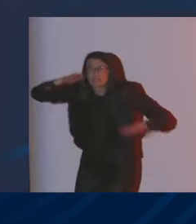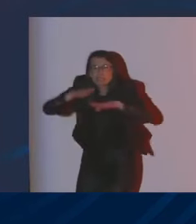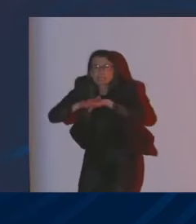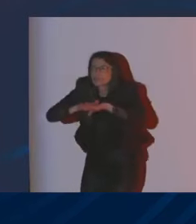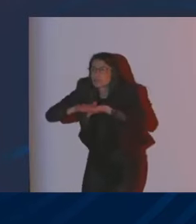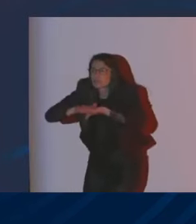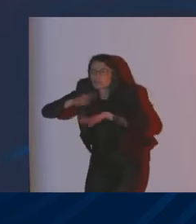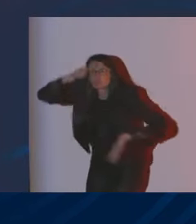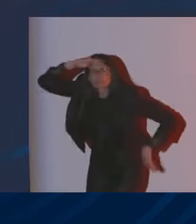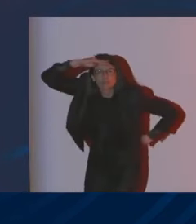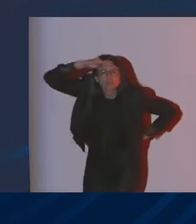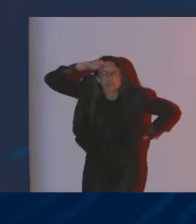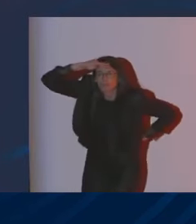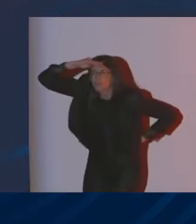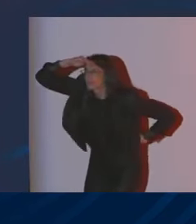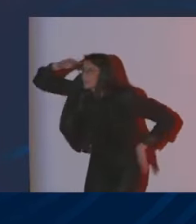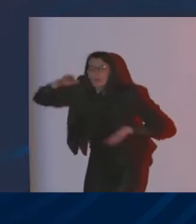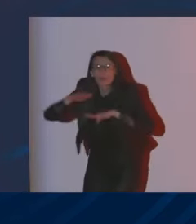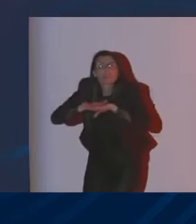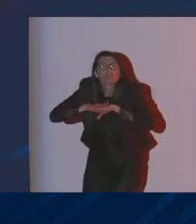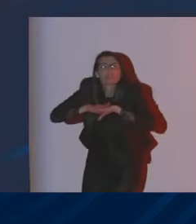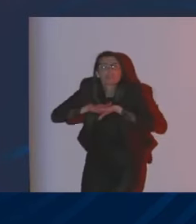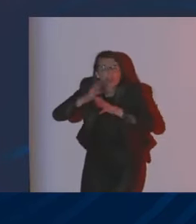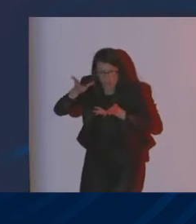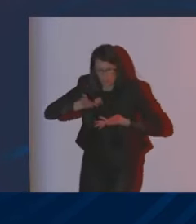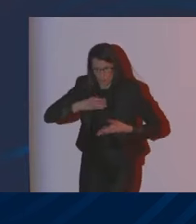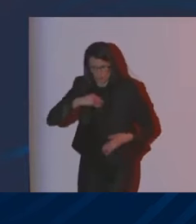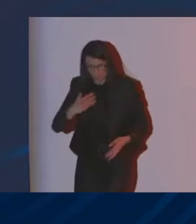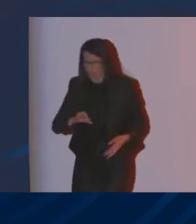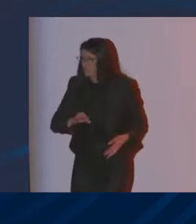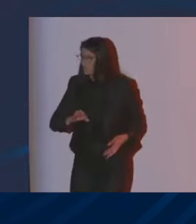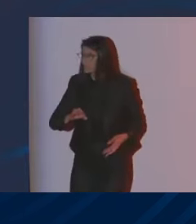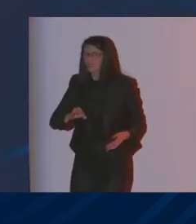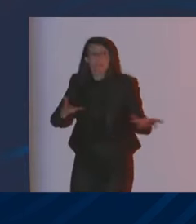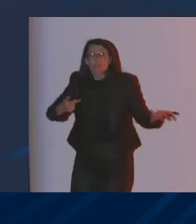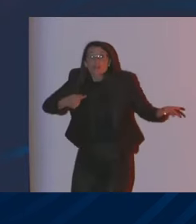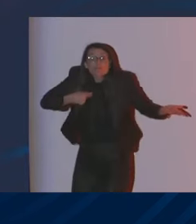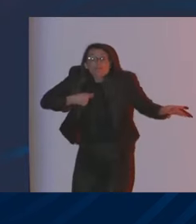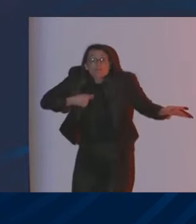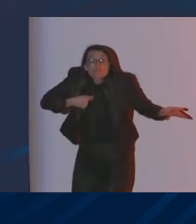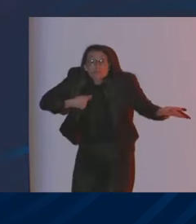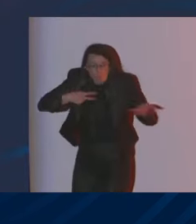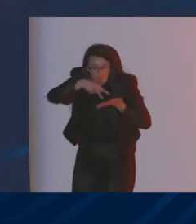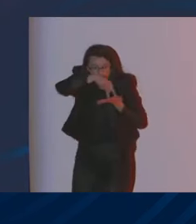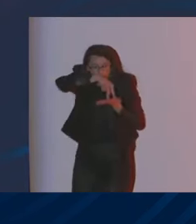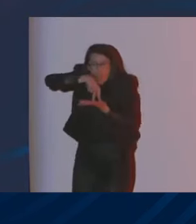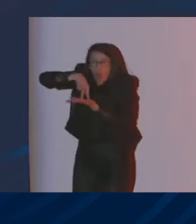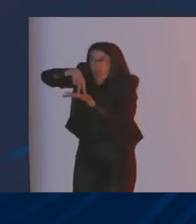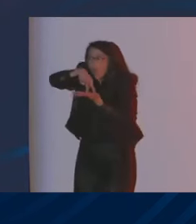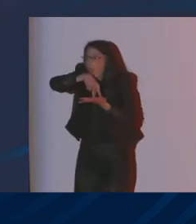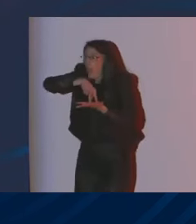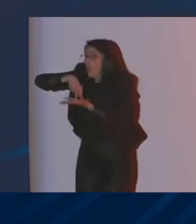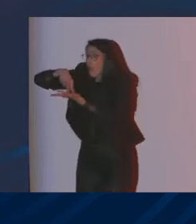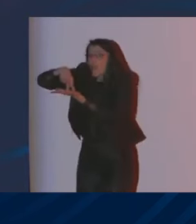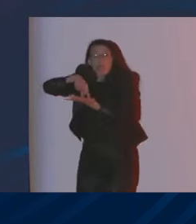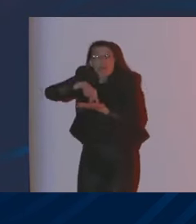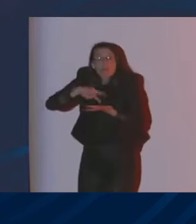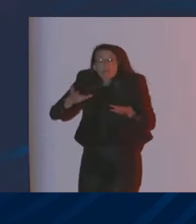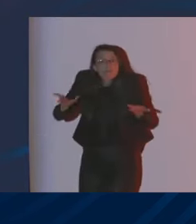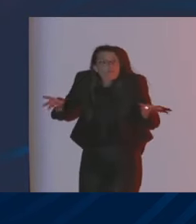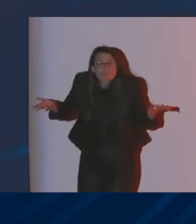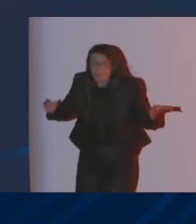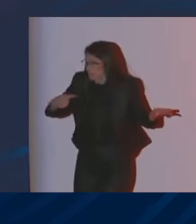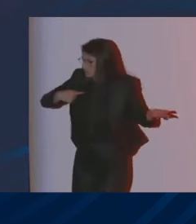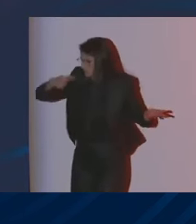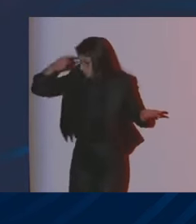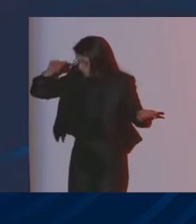Disculpen. Disculpen, ¿podrían ayudarme? Es que me he perdido. O sea, sé